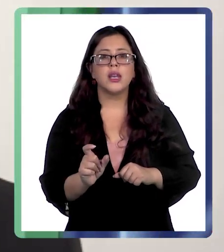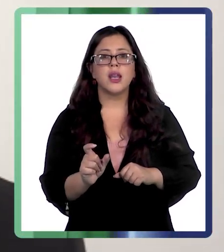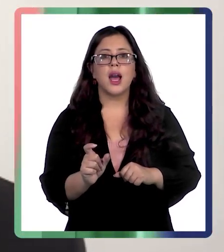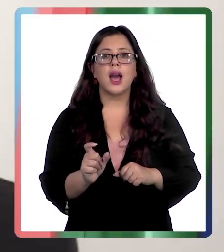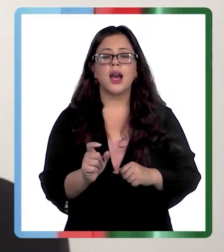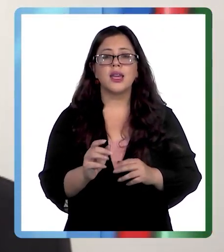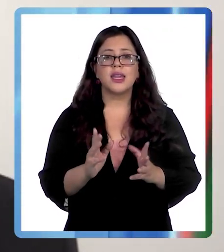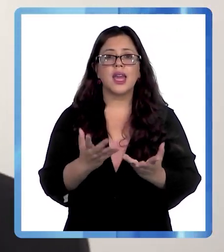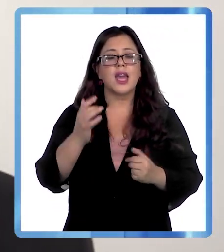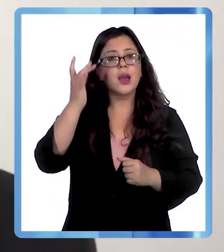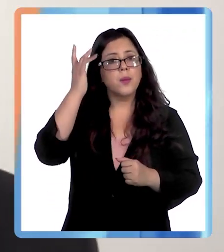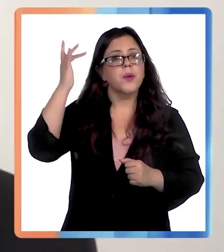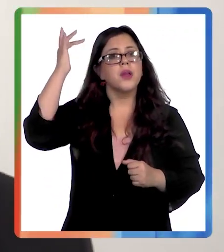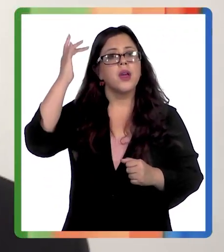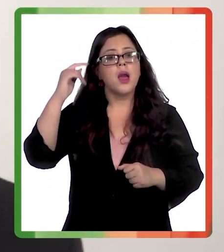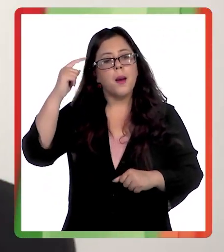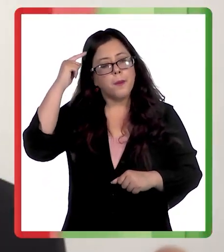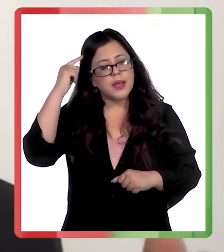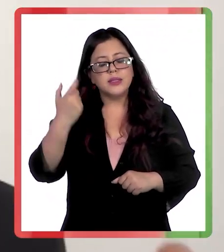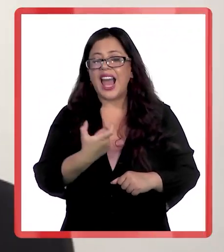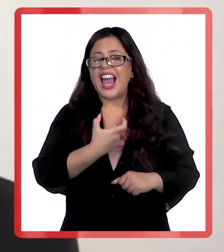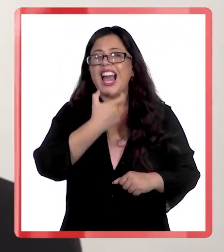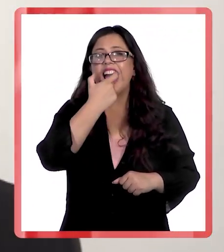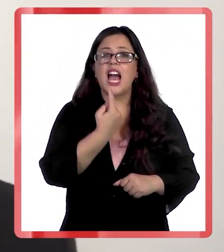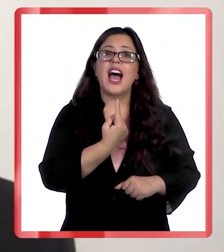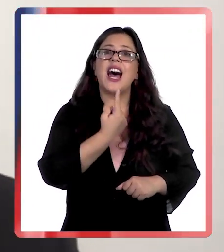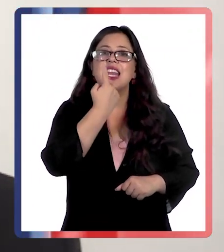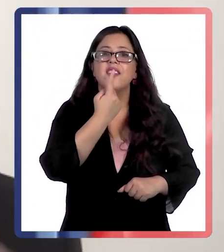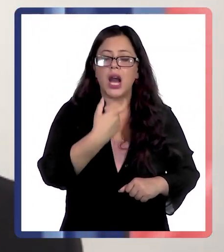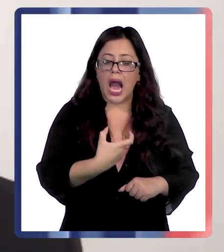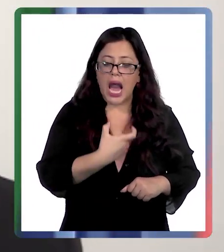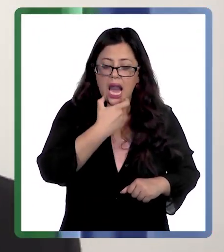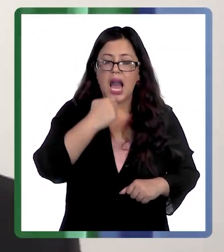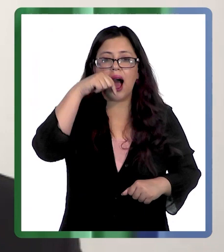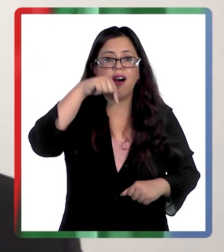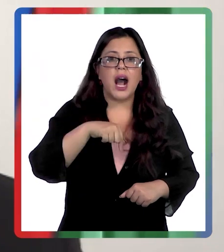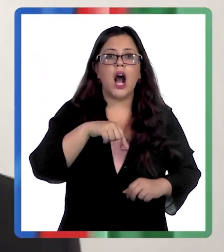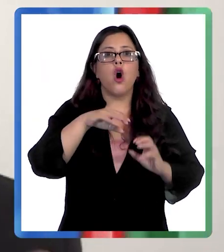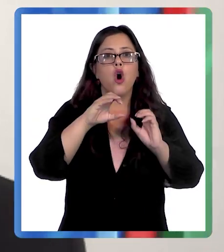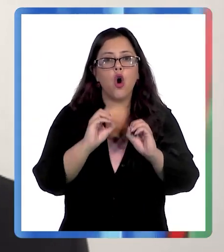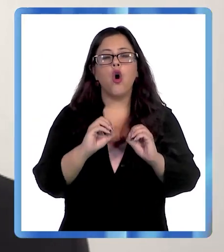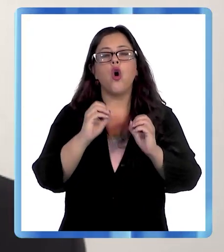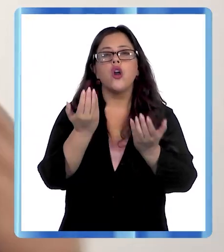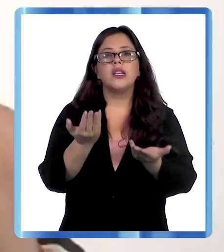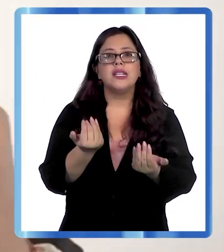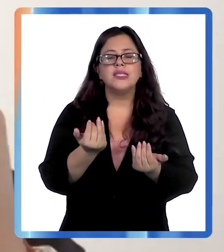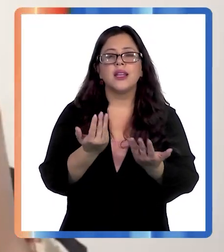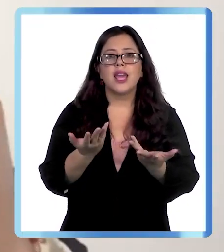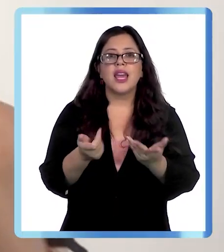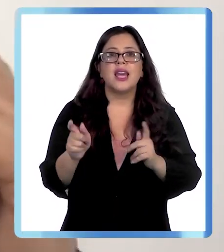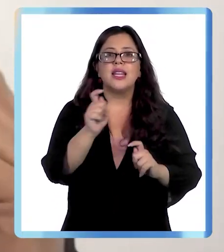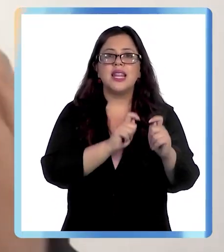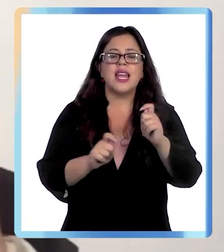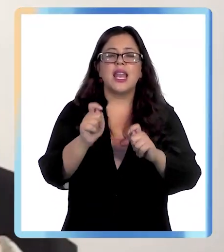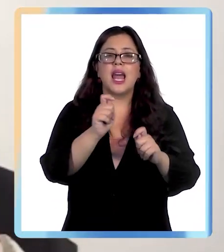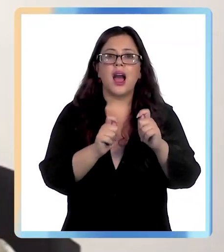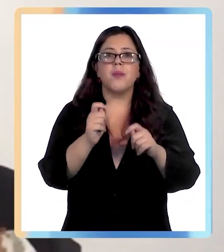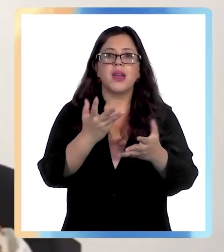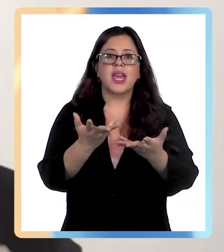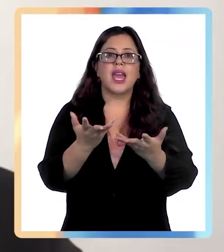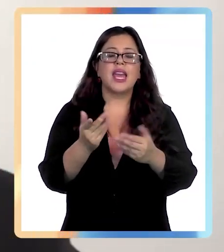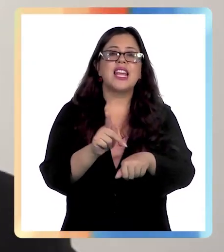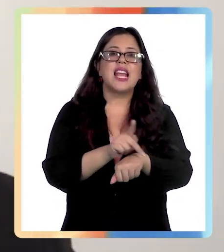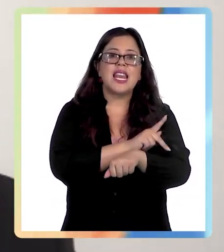determina un plano superior a veces un plano inferior o a veces necesitas una terapia quinésica de tu